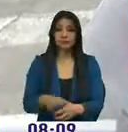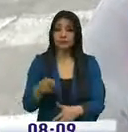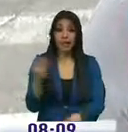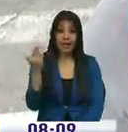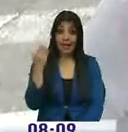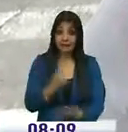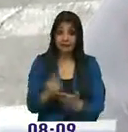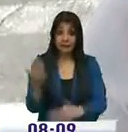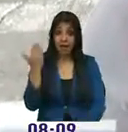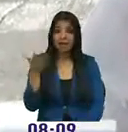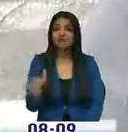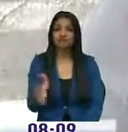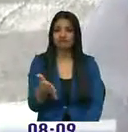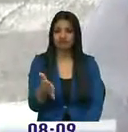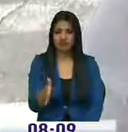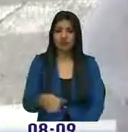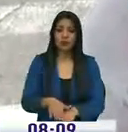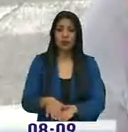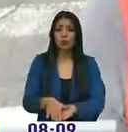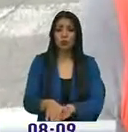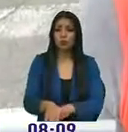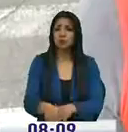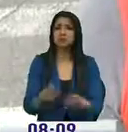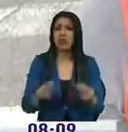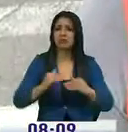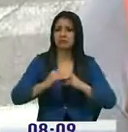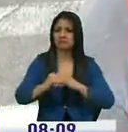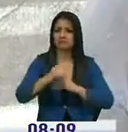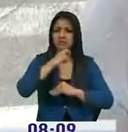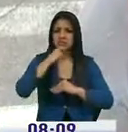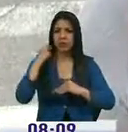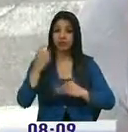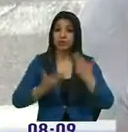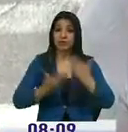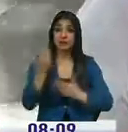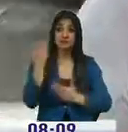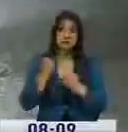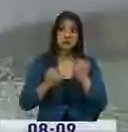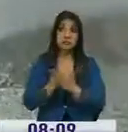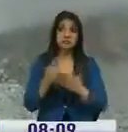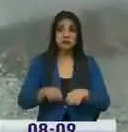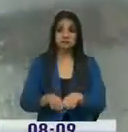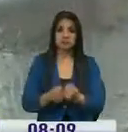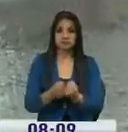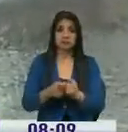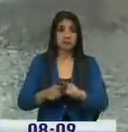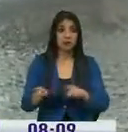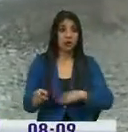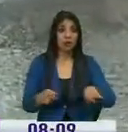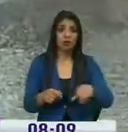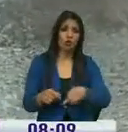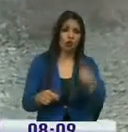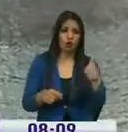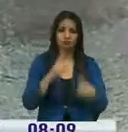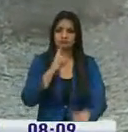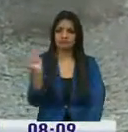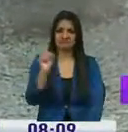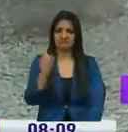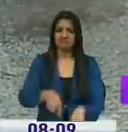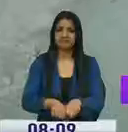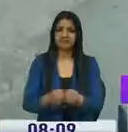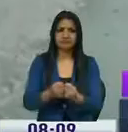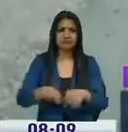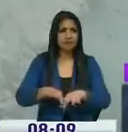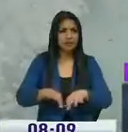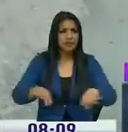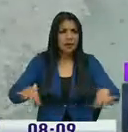otra semana que venimos, estaba bien. Seguramente se hizo este fin de semana. Pero hay otros que aseguran que la ruptura en la